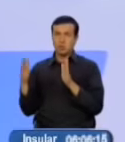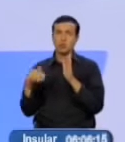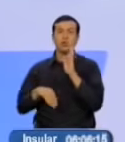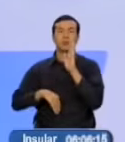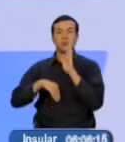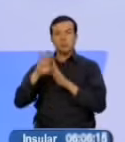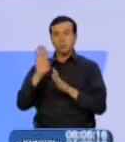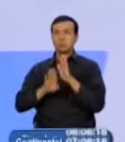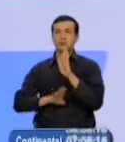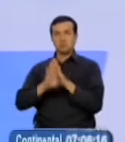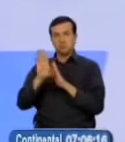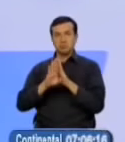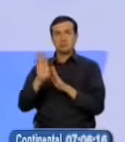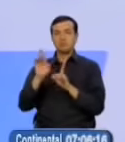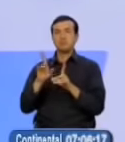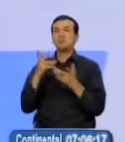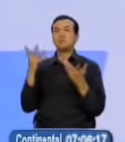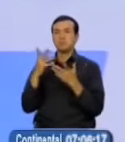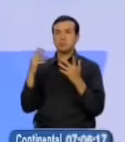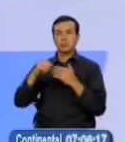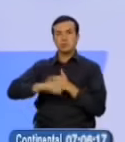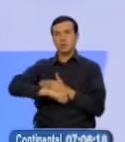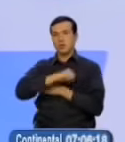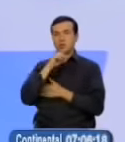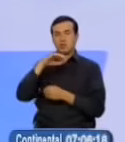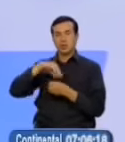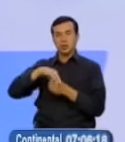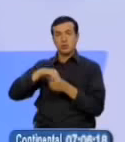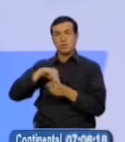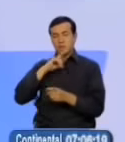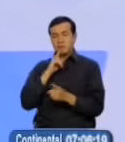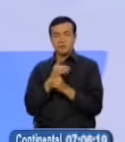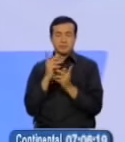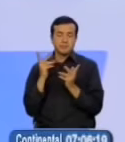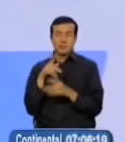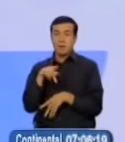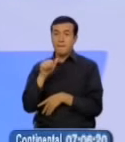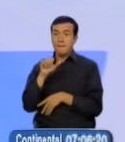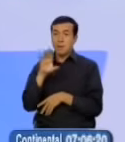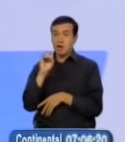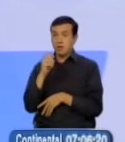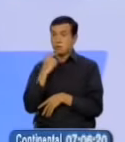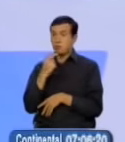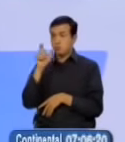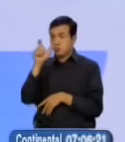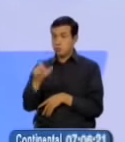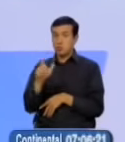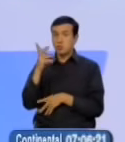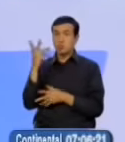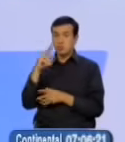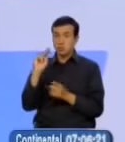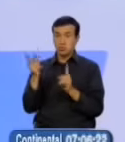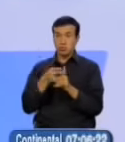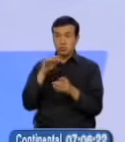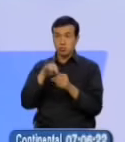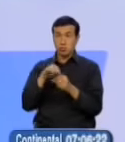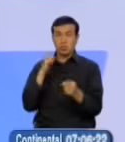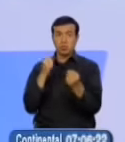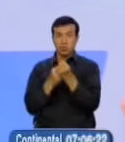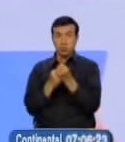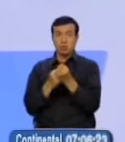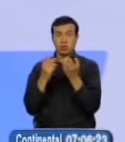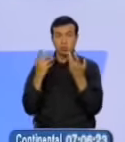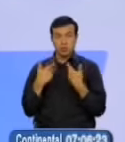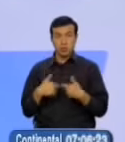resultado, que es el que esperamos, un resultado de triunfo en esta elección. Pero efectivamente, Paco ha dicho, en caso de no llegar a la segunda vuelta, hay que apoyar a la